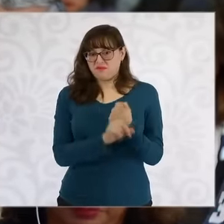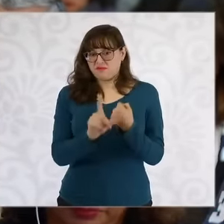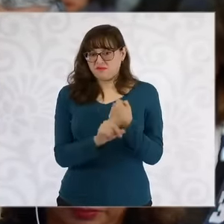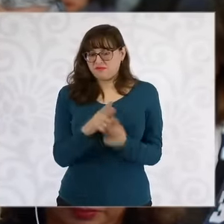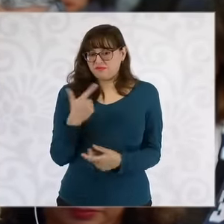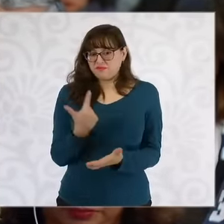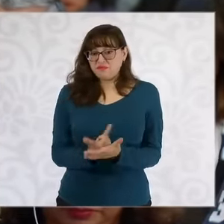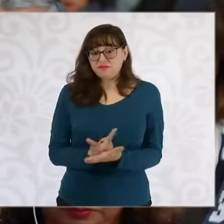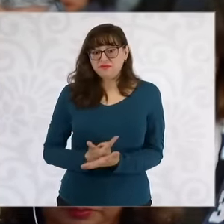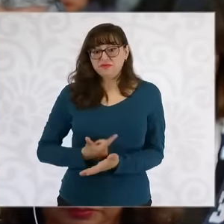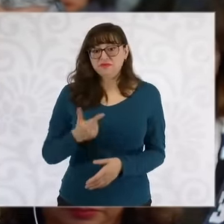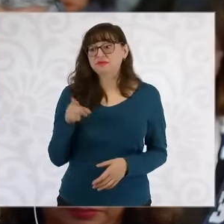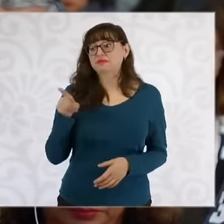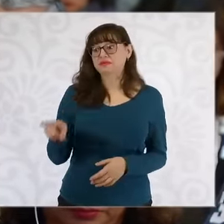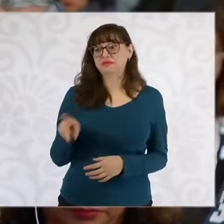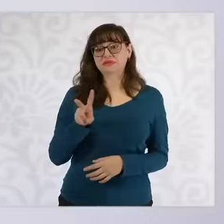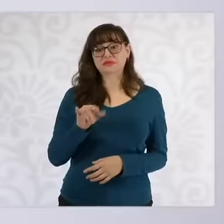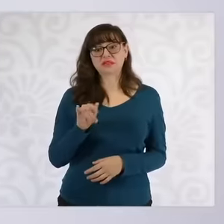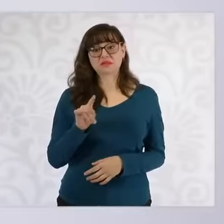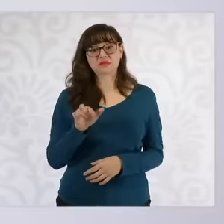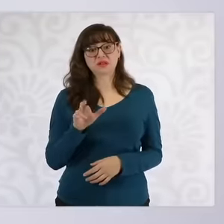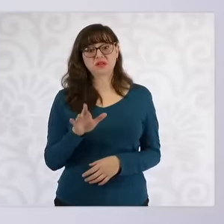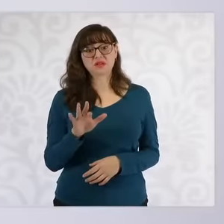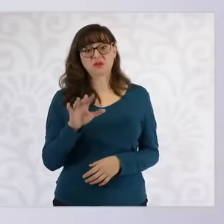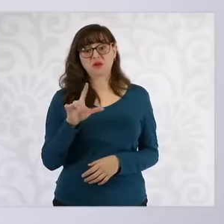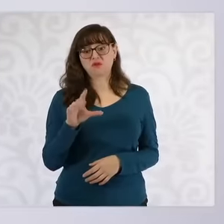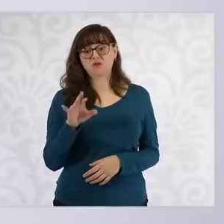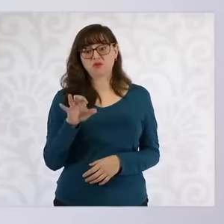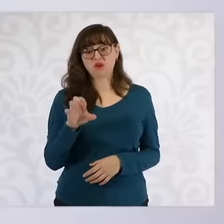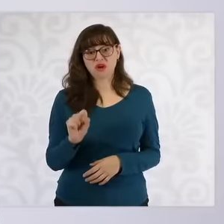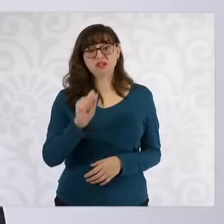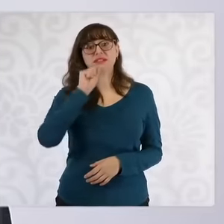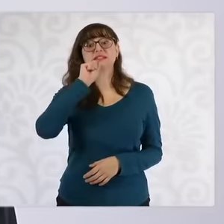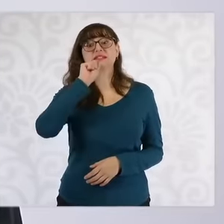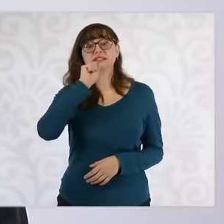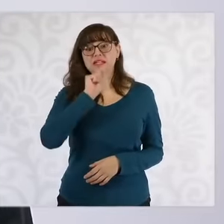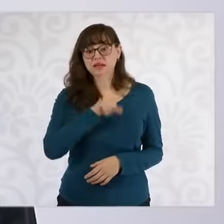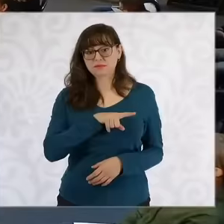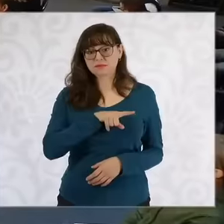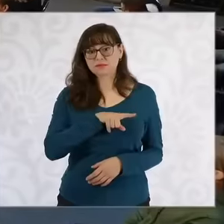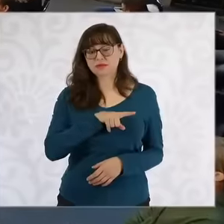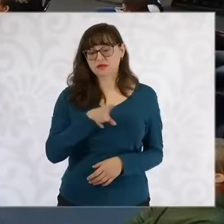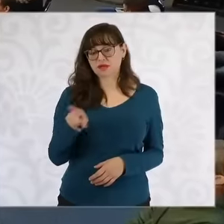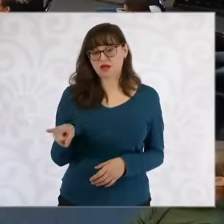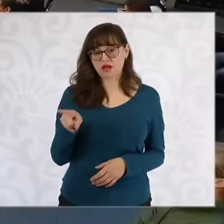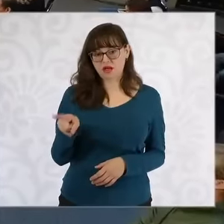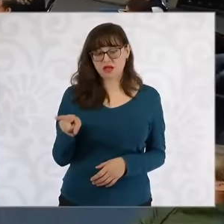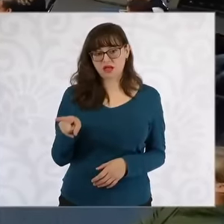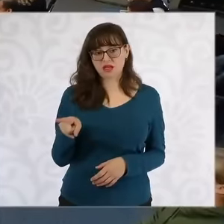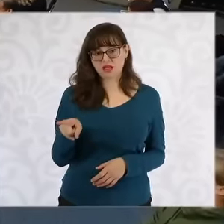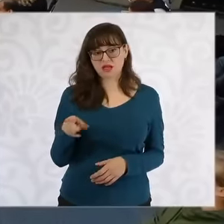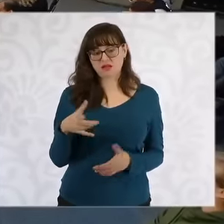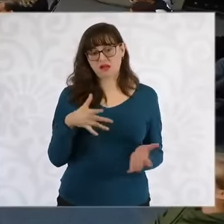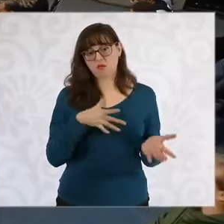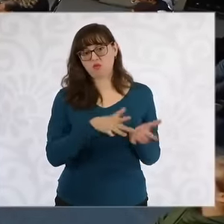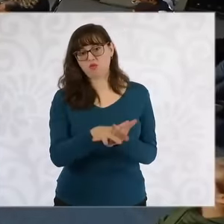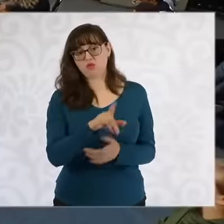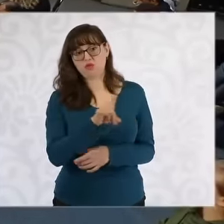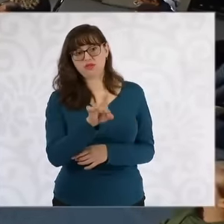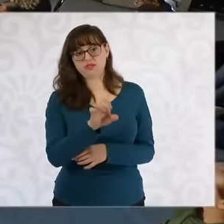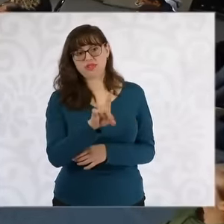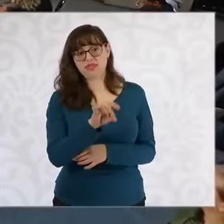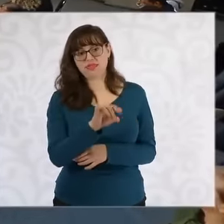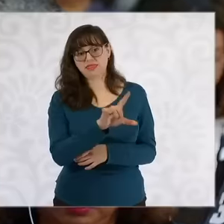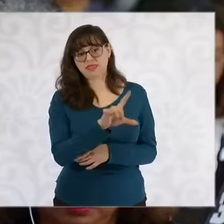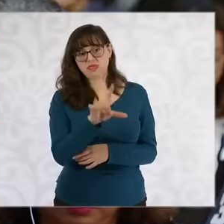fue Víctor Flores uno de los principales también pues que apoyó a Ernesto Zedillo en su momento